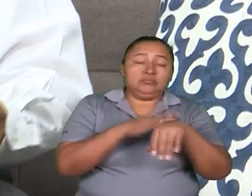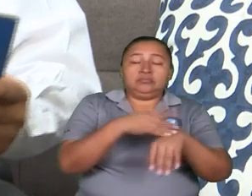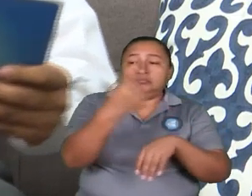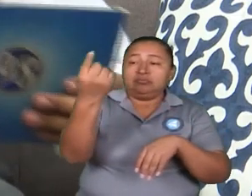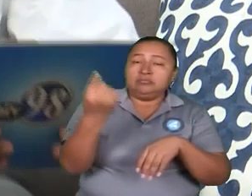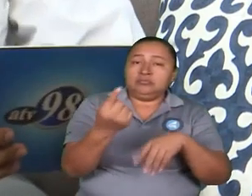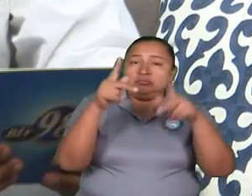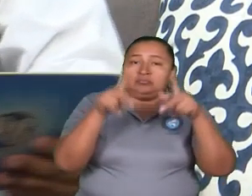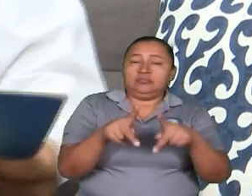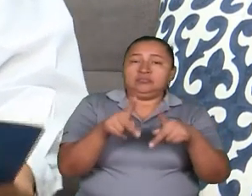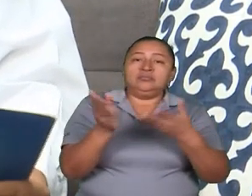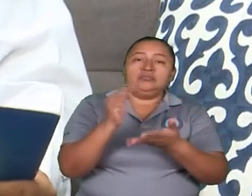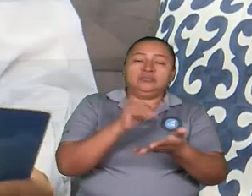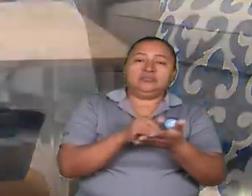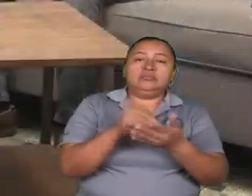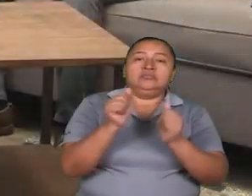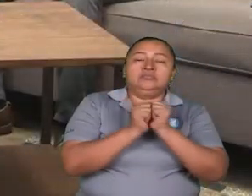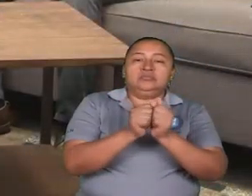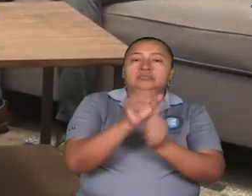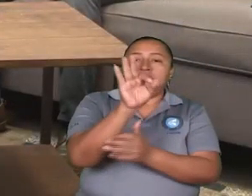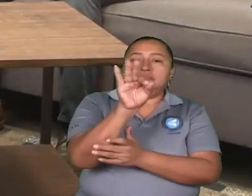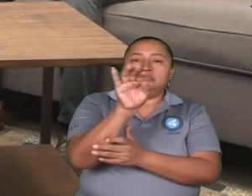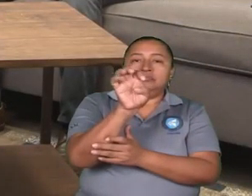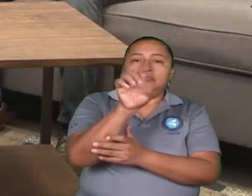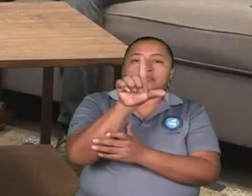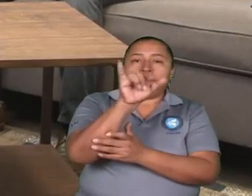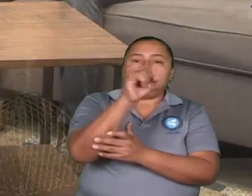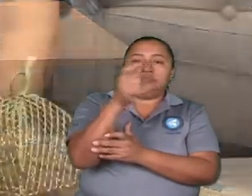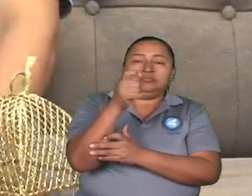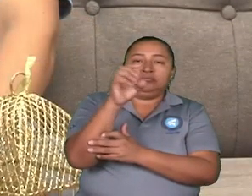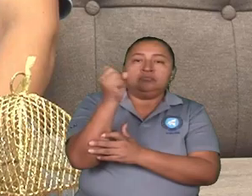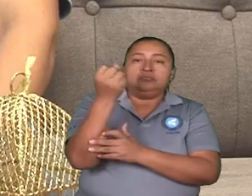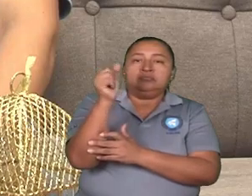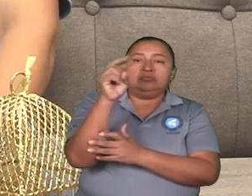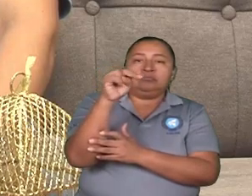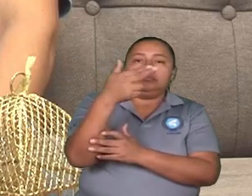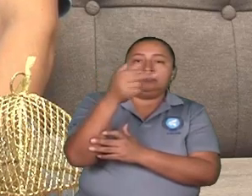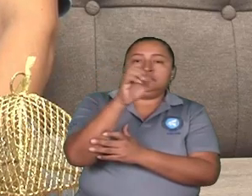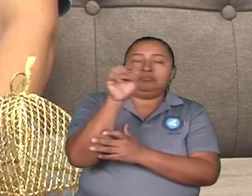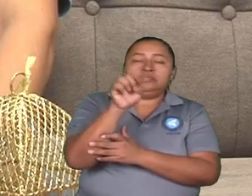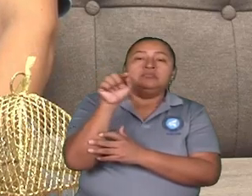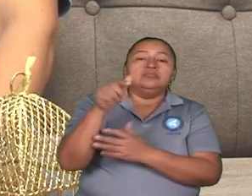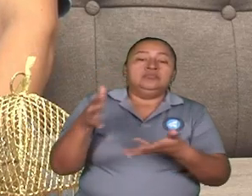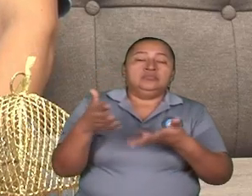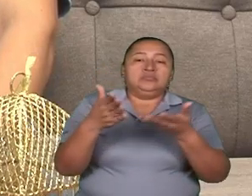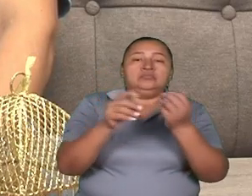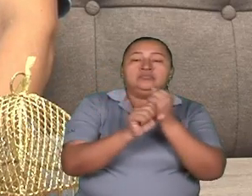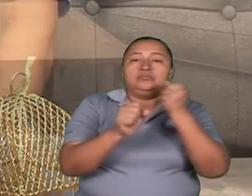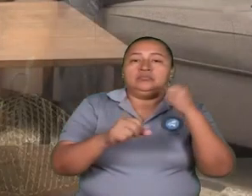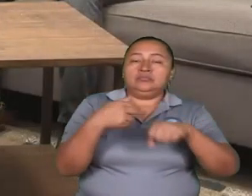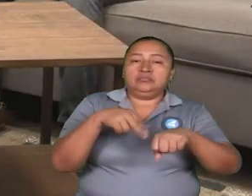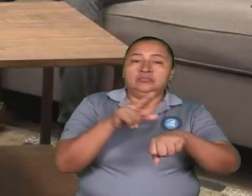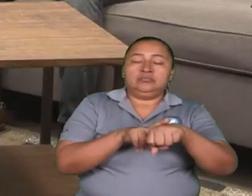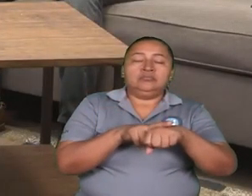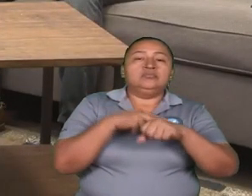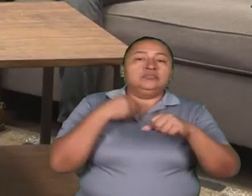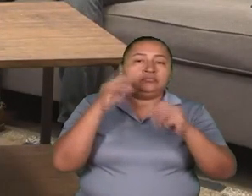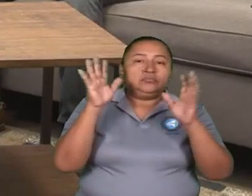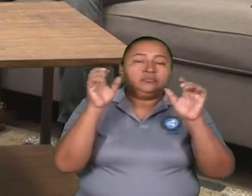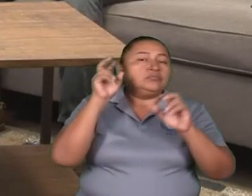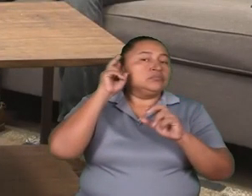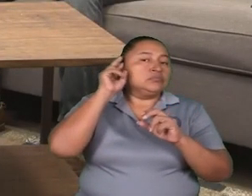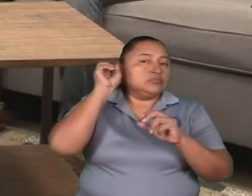con la presencia una vez más, compañero Félix Sánchez, director nacional de promoción del Instituto Nicaragüense de Turismo. Compañero, muchas gracias por acompañarnos.